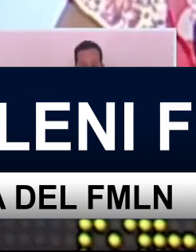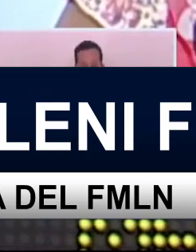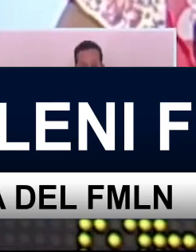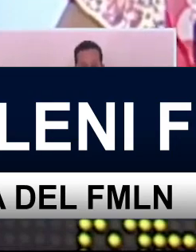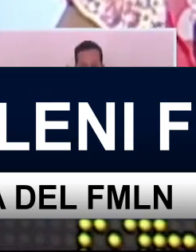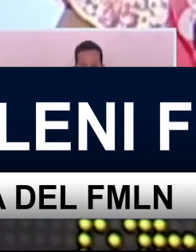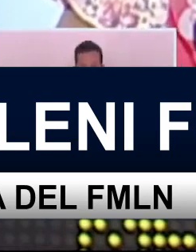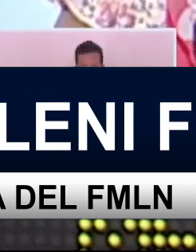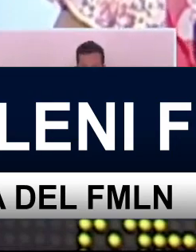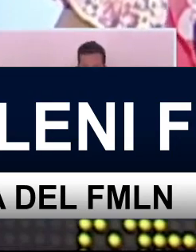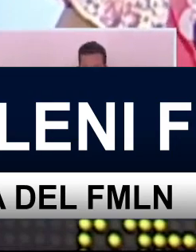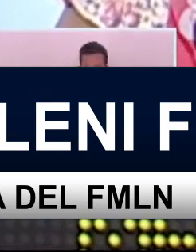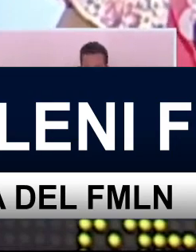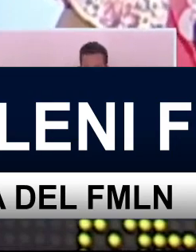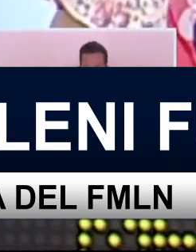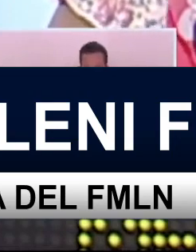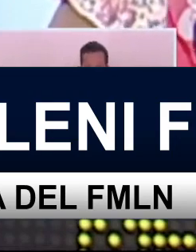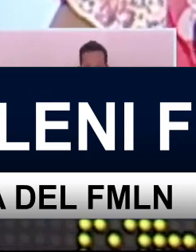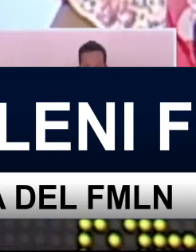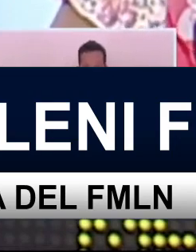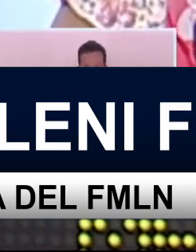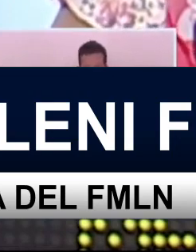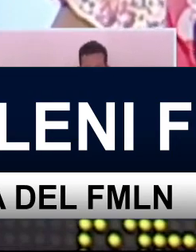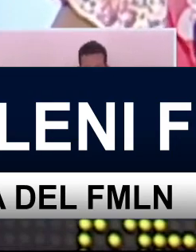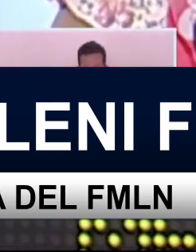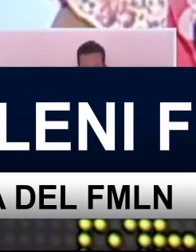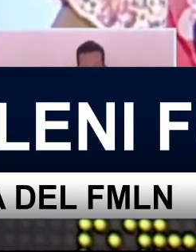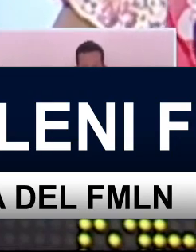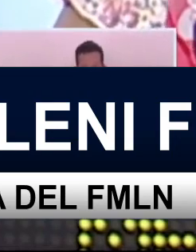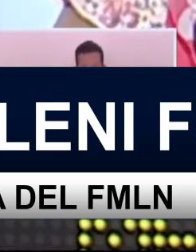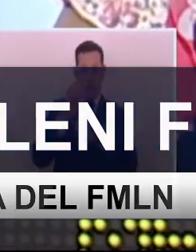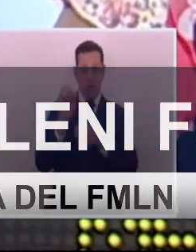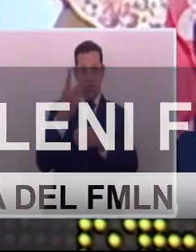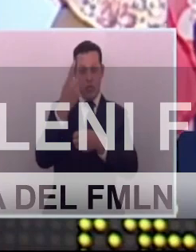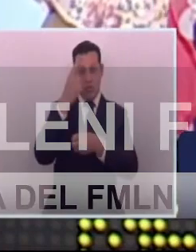están con ustedes y haciéndole barra a ustedes, a